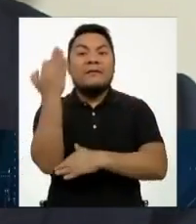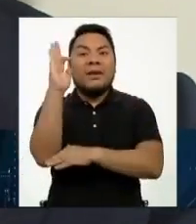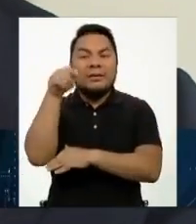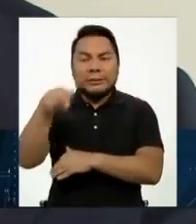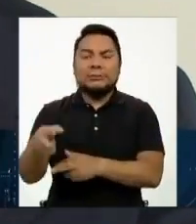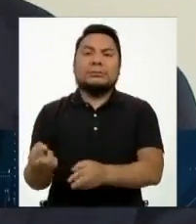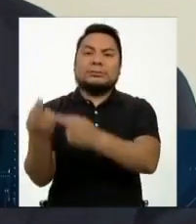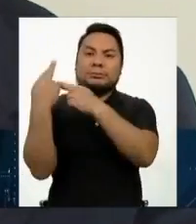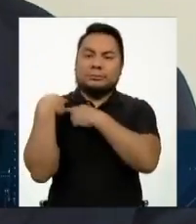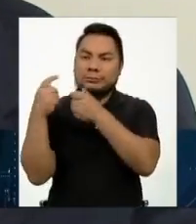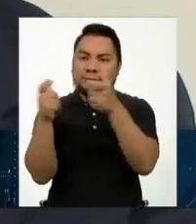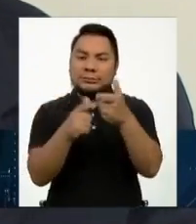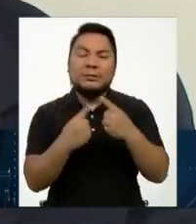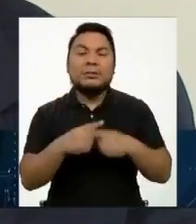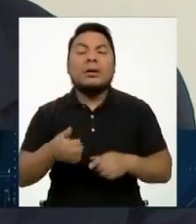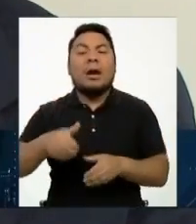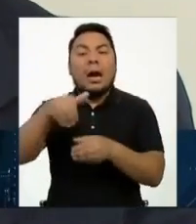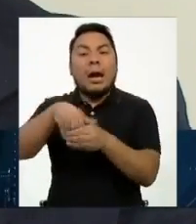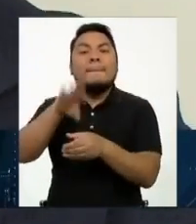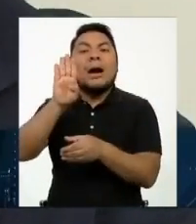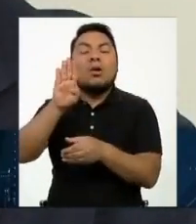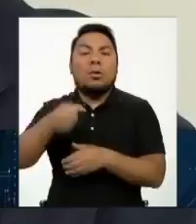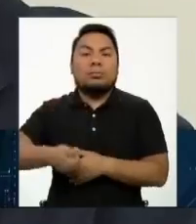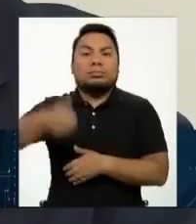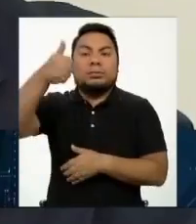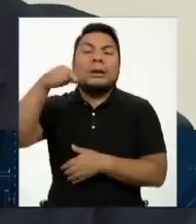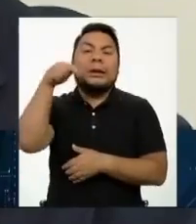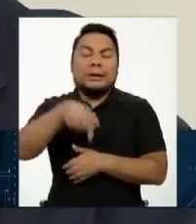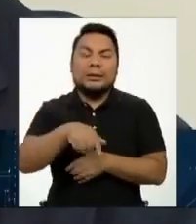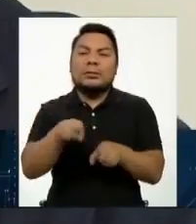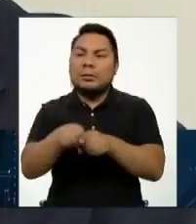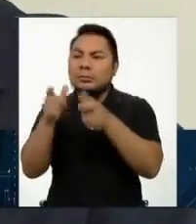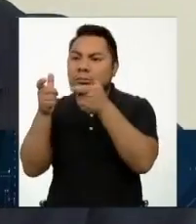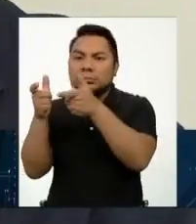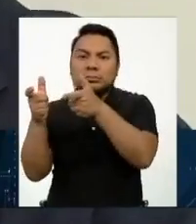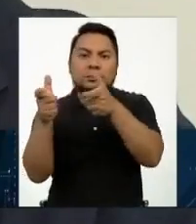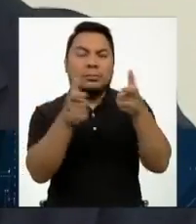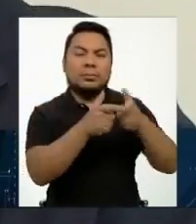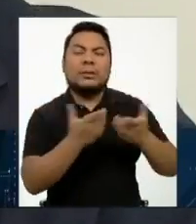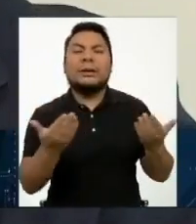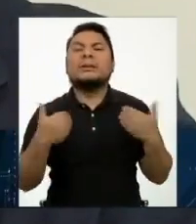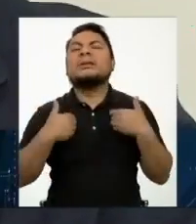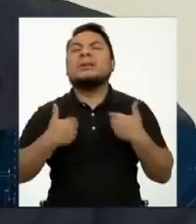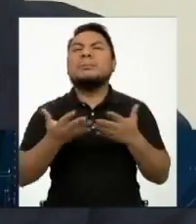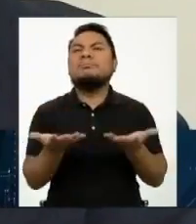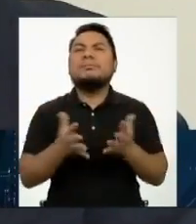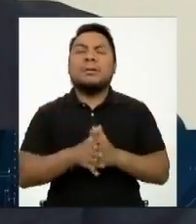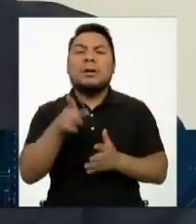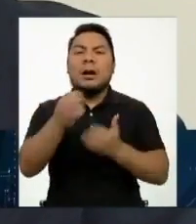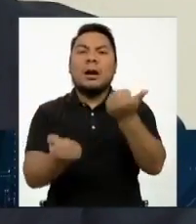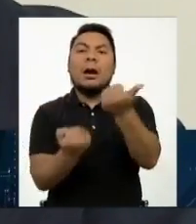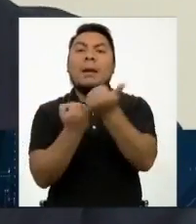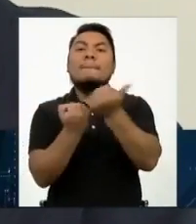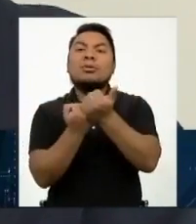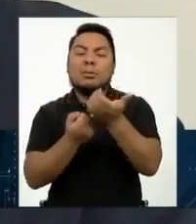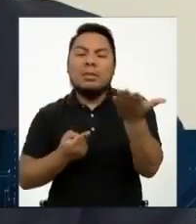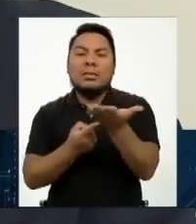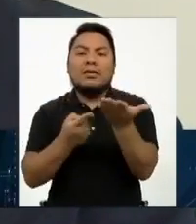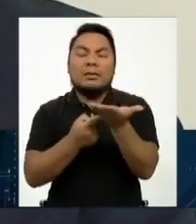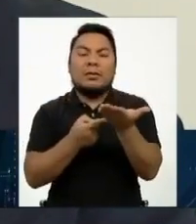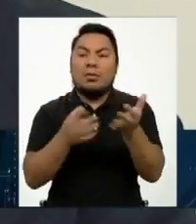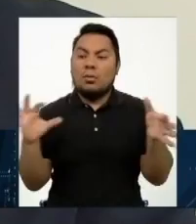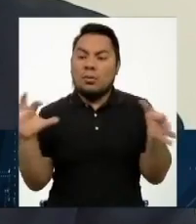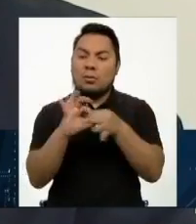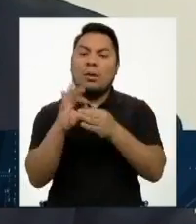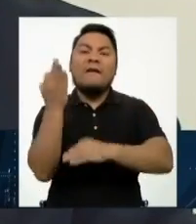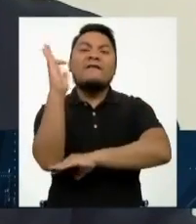la superintendencia va a regular, va a supervisar, pero va a tener como apoyo técnico a la Federación